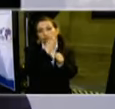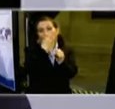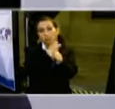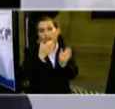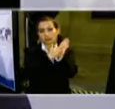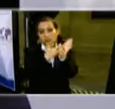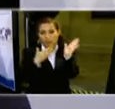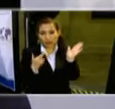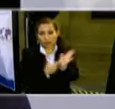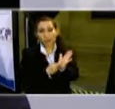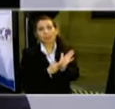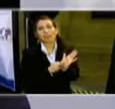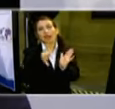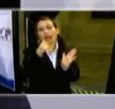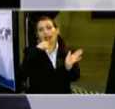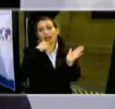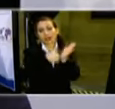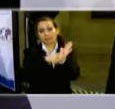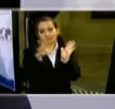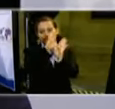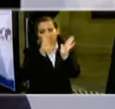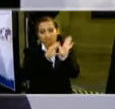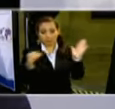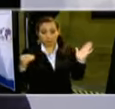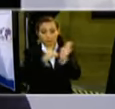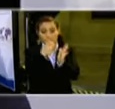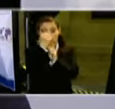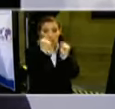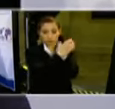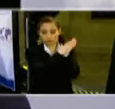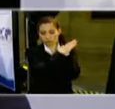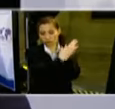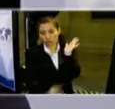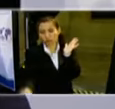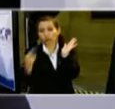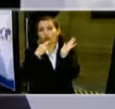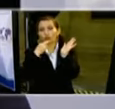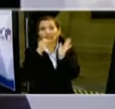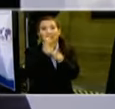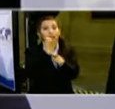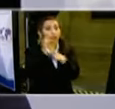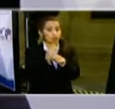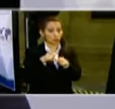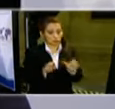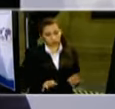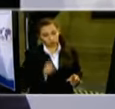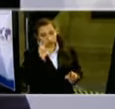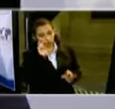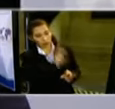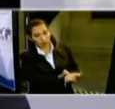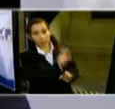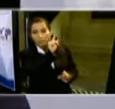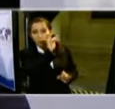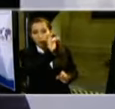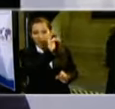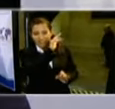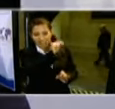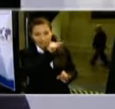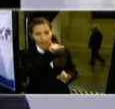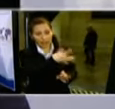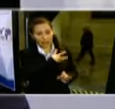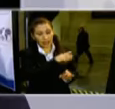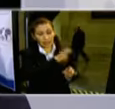principio a la Carta Magna. Durante esos años se manejaba entonces que el carácter democrático dotaba